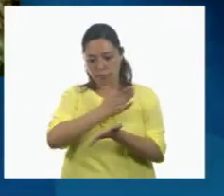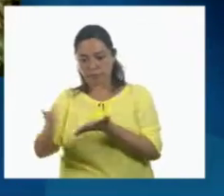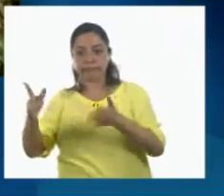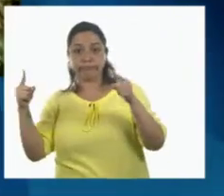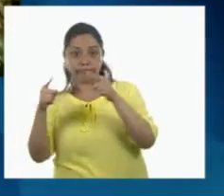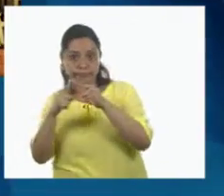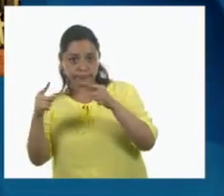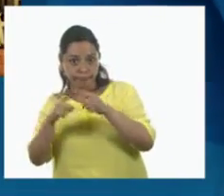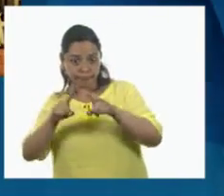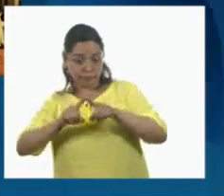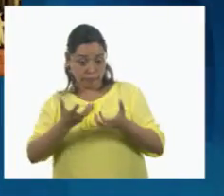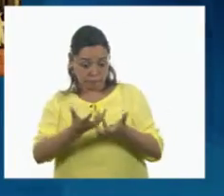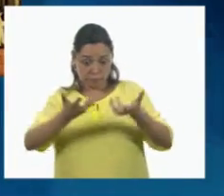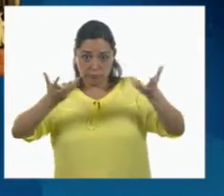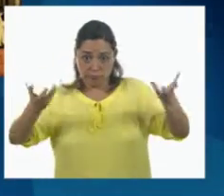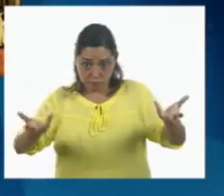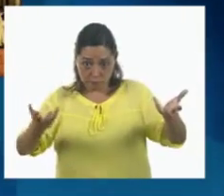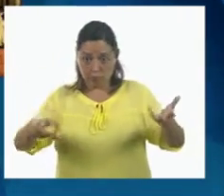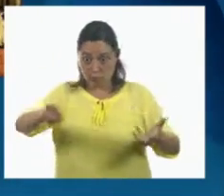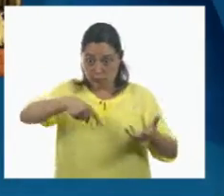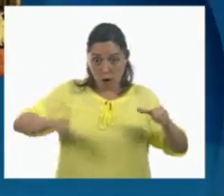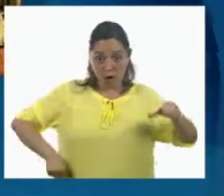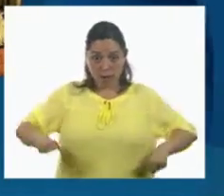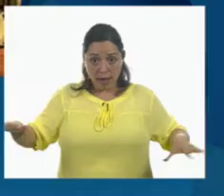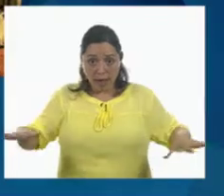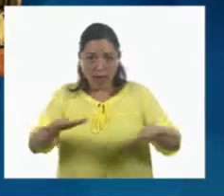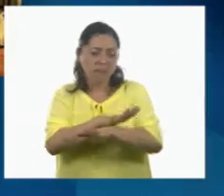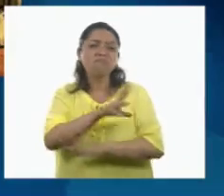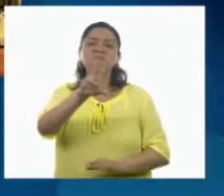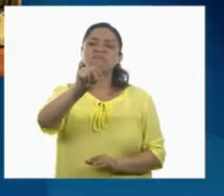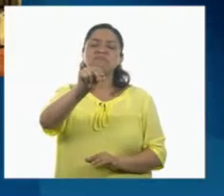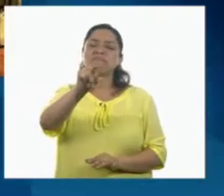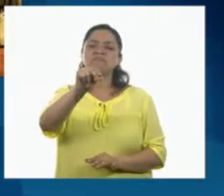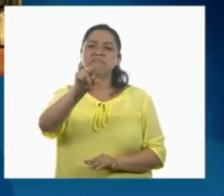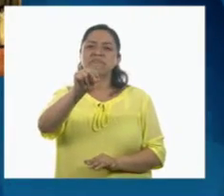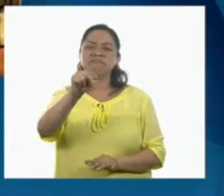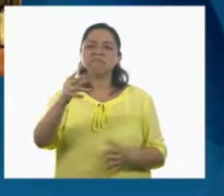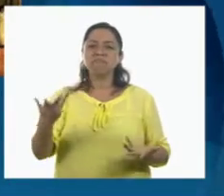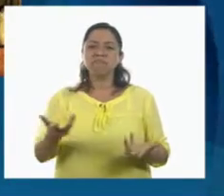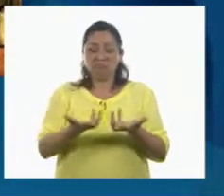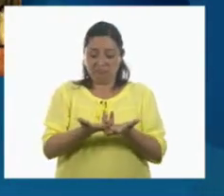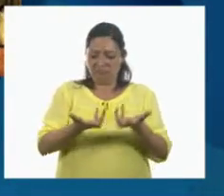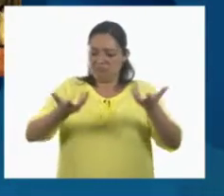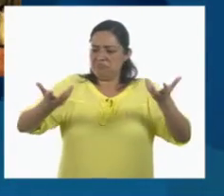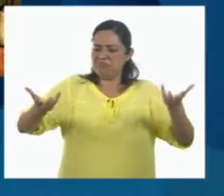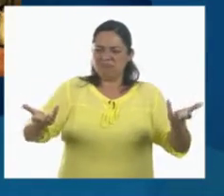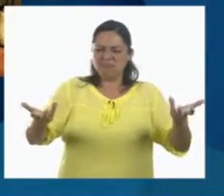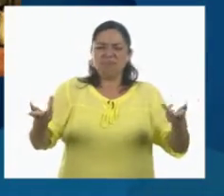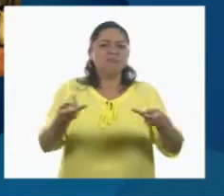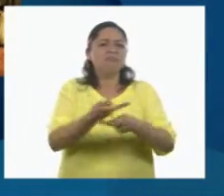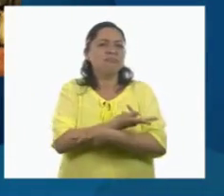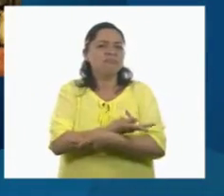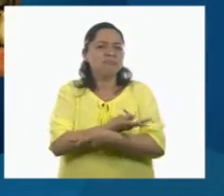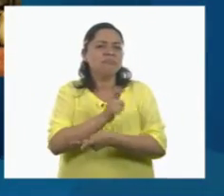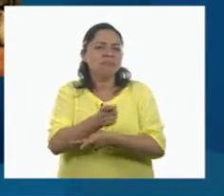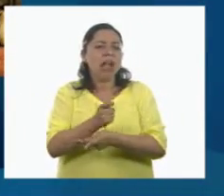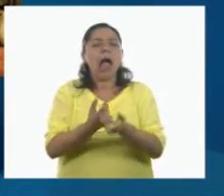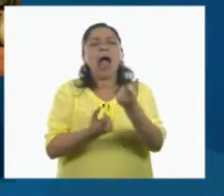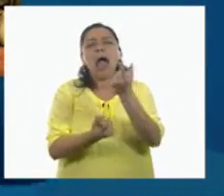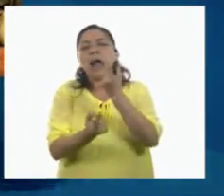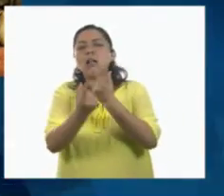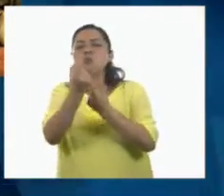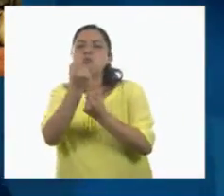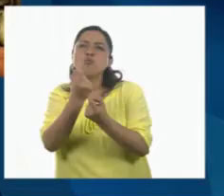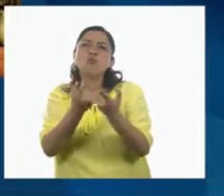no cambian mucho. Lo que se podría haber incluido con la separación iglesia y Estado serían algunas celebraciones